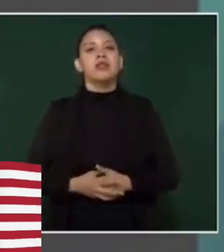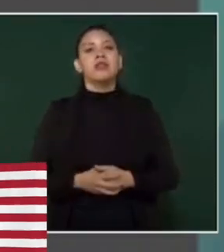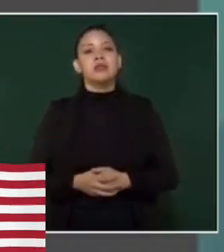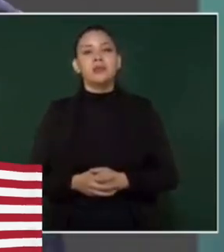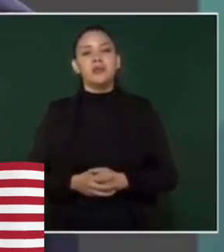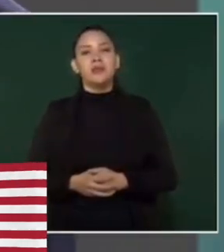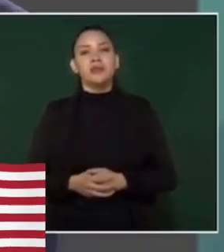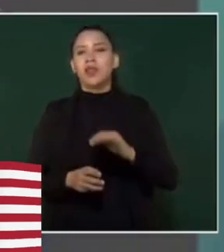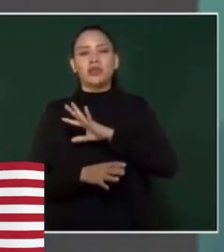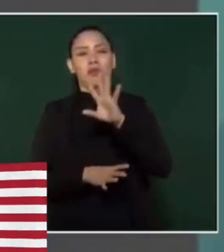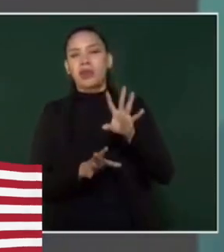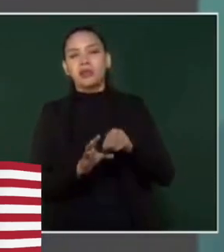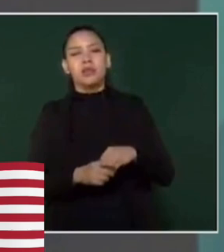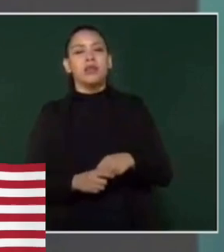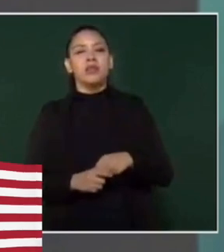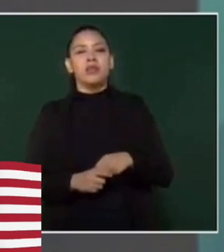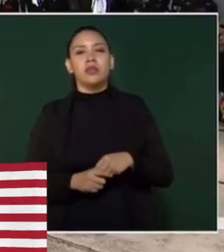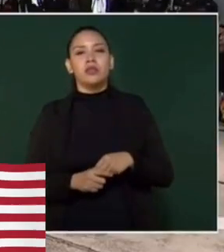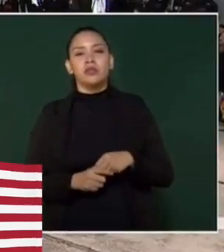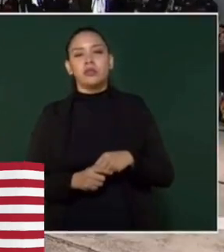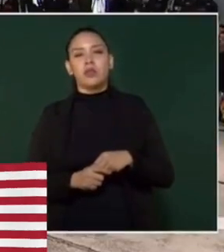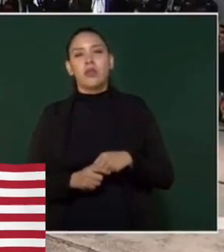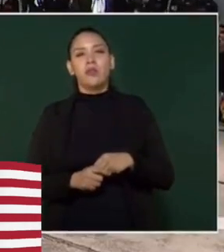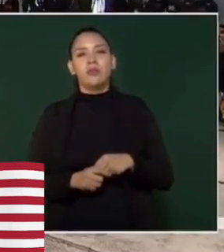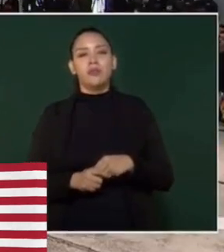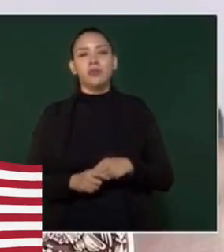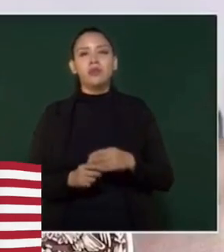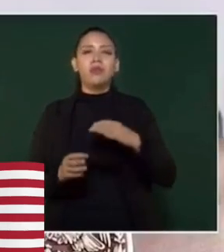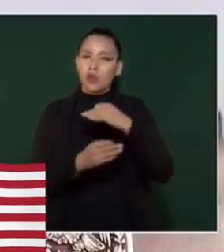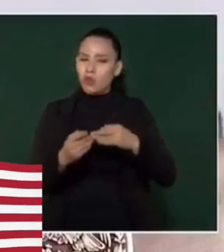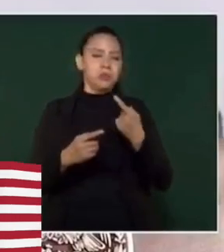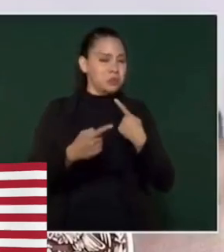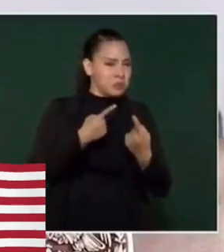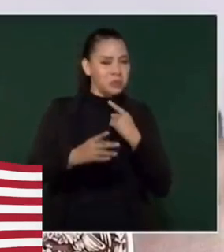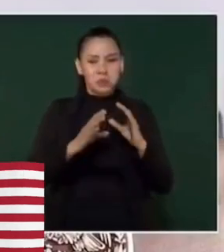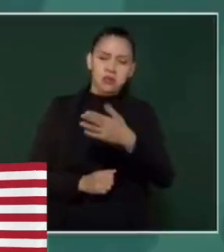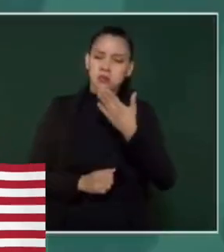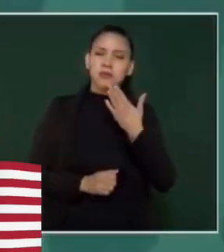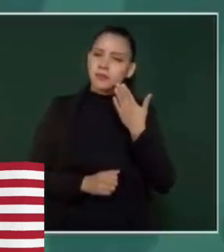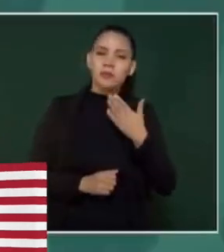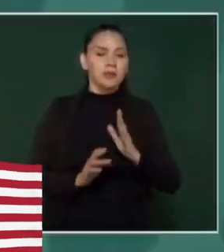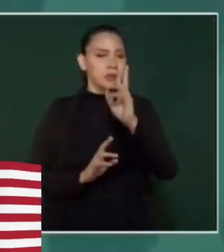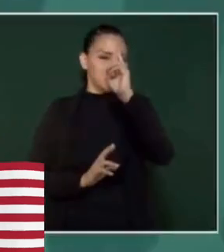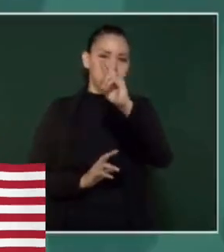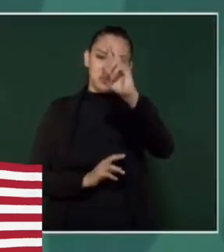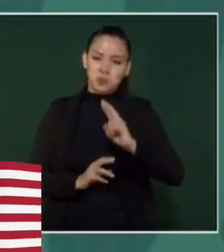y todo en un ambiente, repito, de mucho respeto y afecto. Y